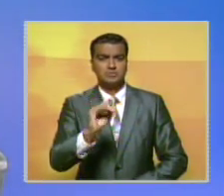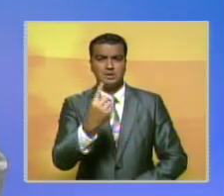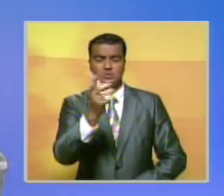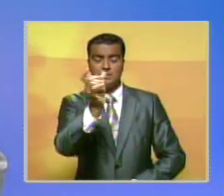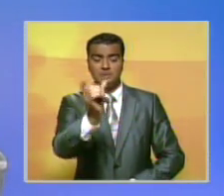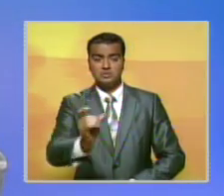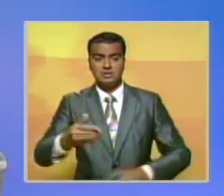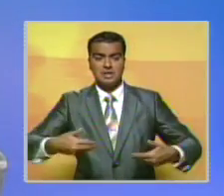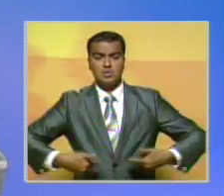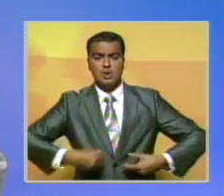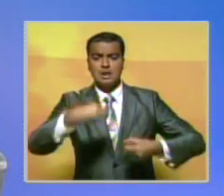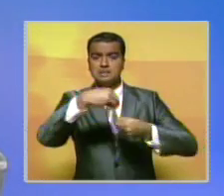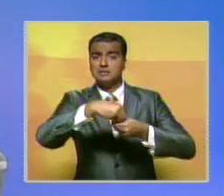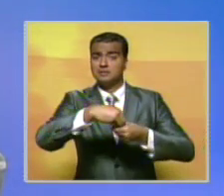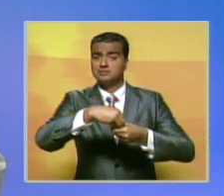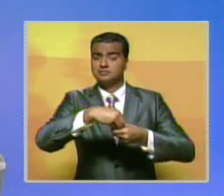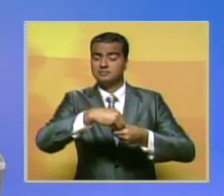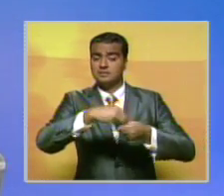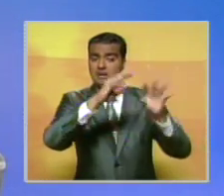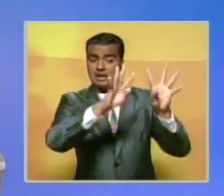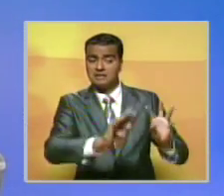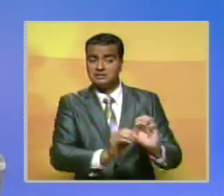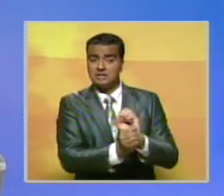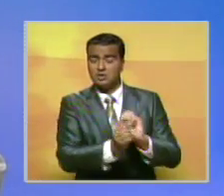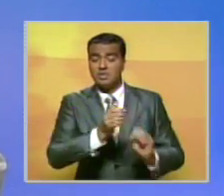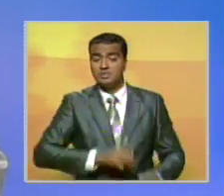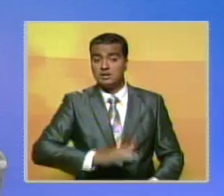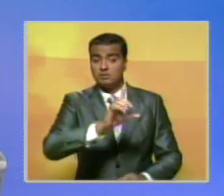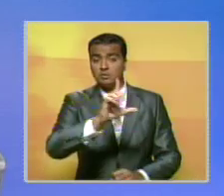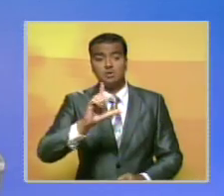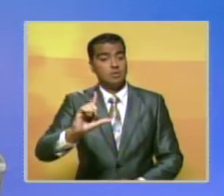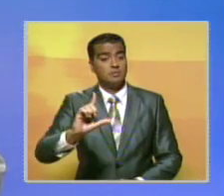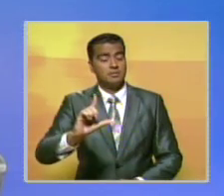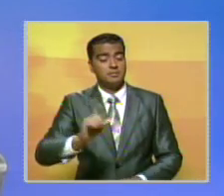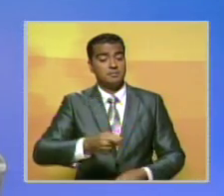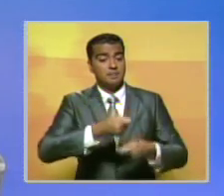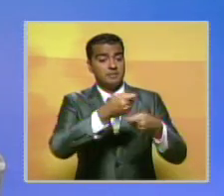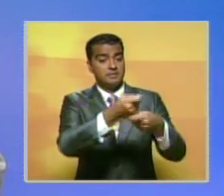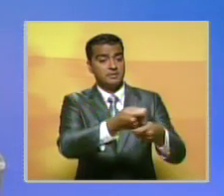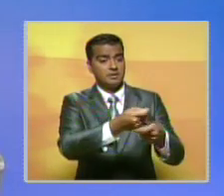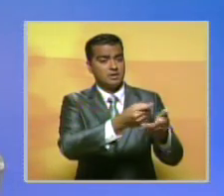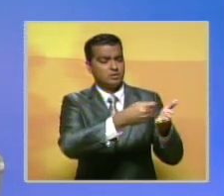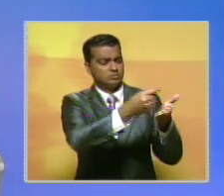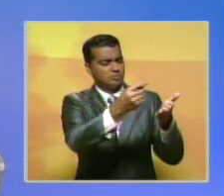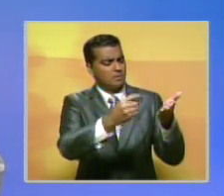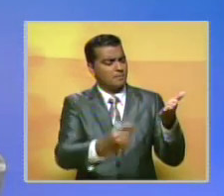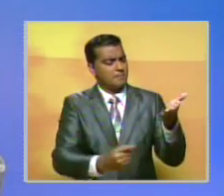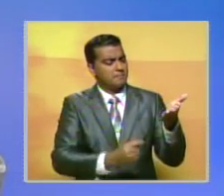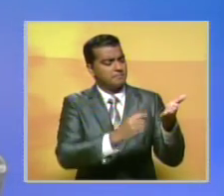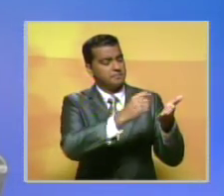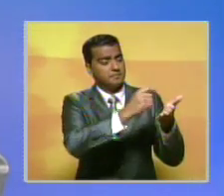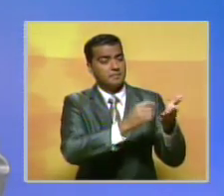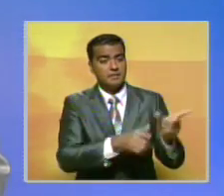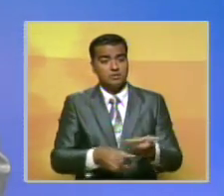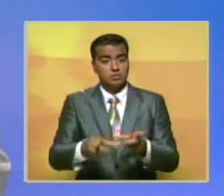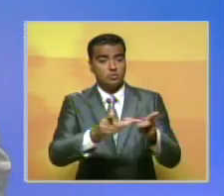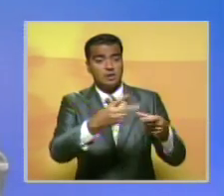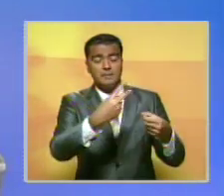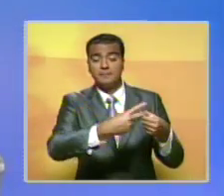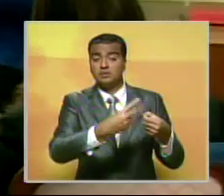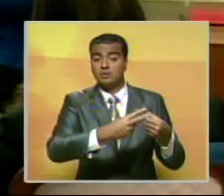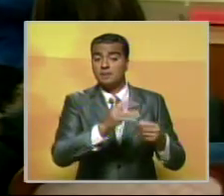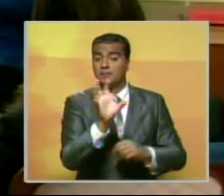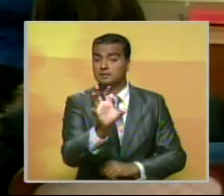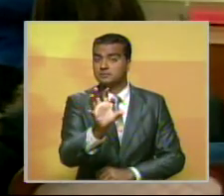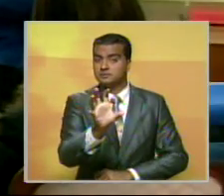persona intentó ingresar a la celda donde se encuentra Leopoldo López para entregarle unos mapas de todas las instalaciones petroleras del país. El